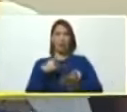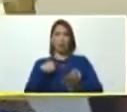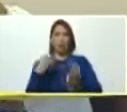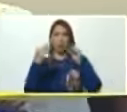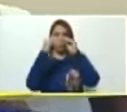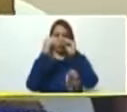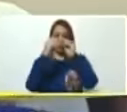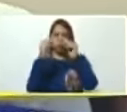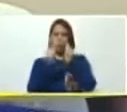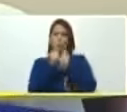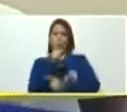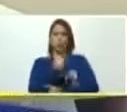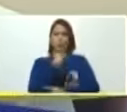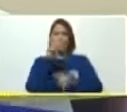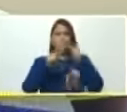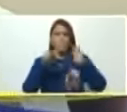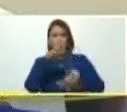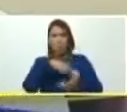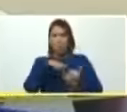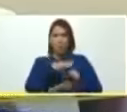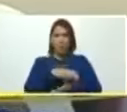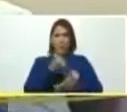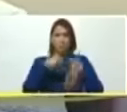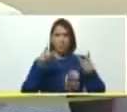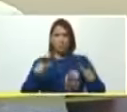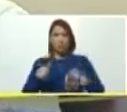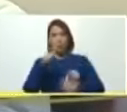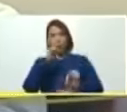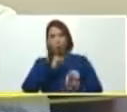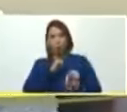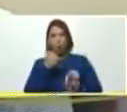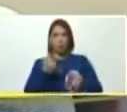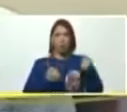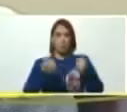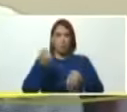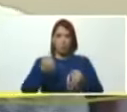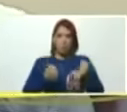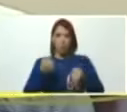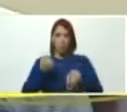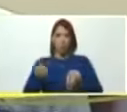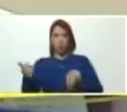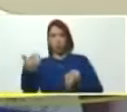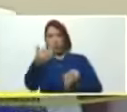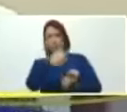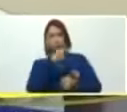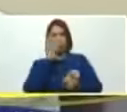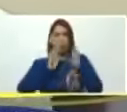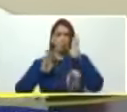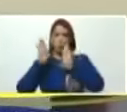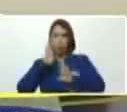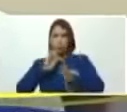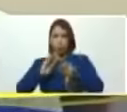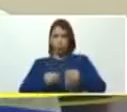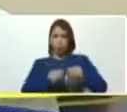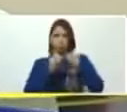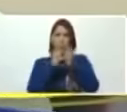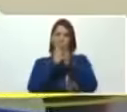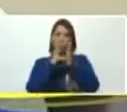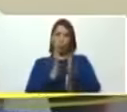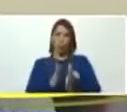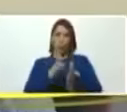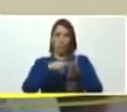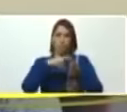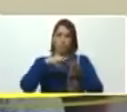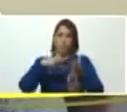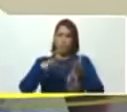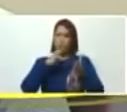que los problemas de la gente, los problemas del agua, del transporte, de la recolección de desechos sólidos, la recuperación de escuelas, no